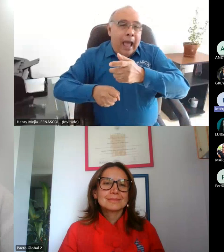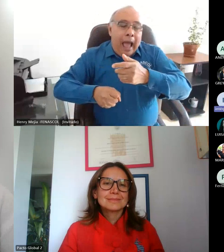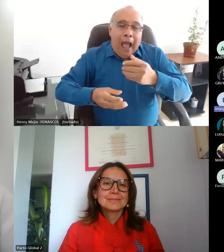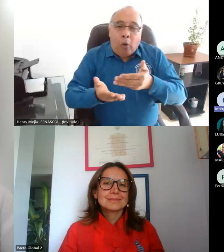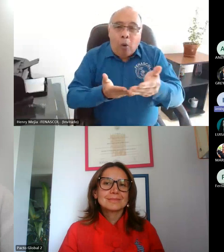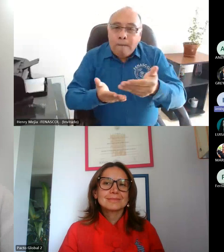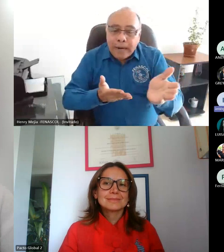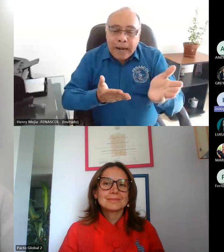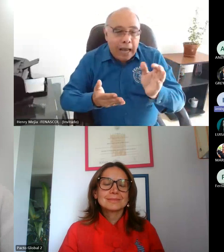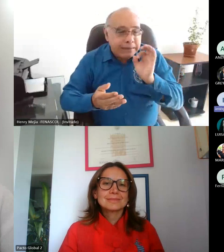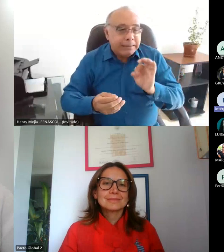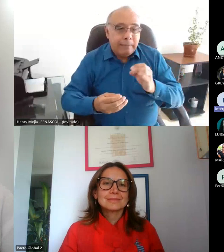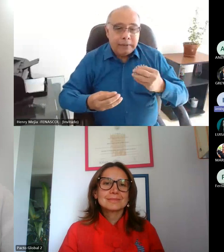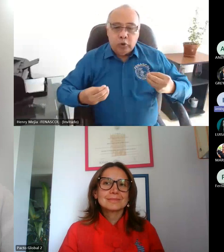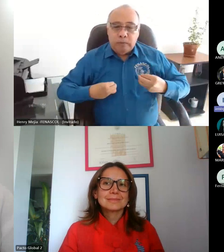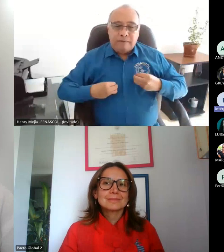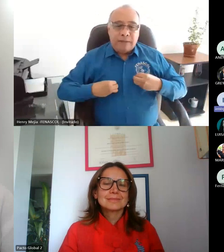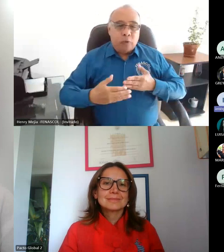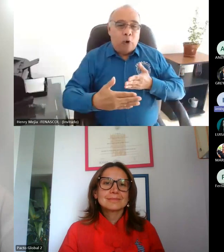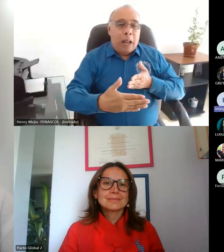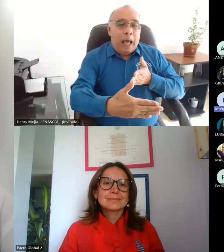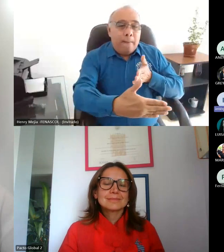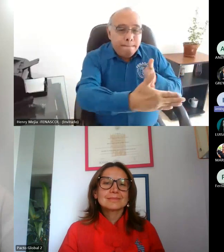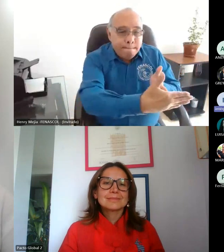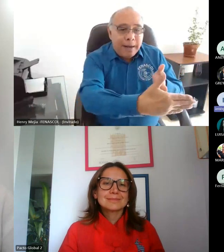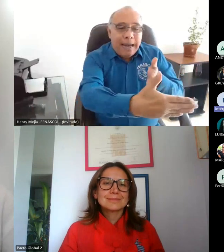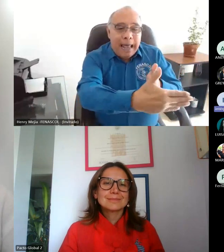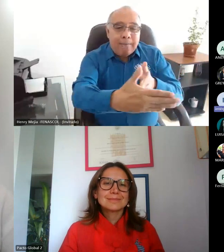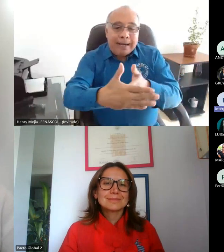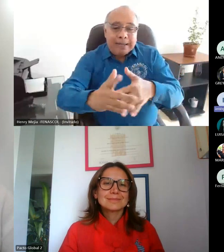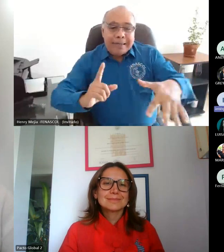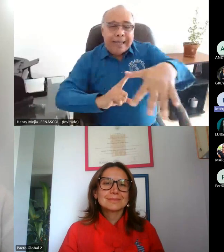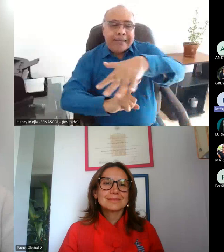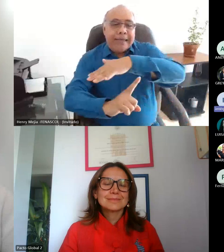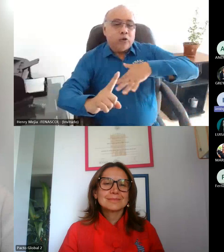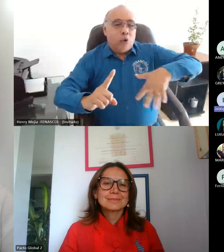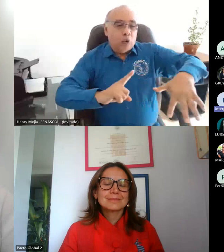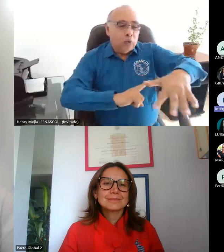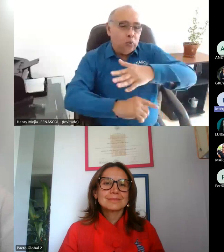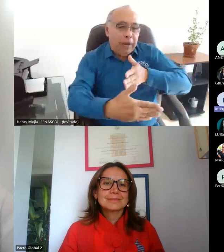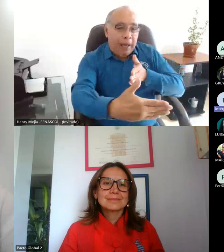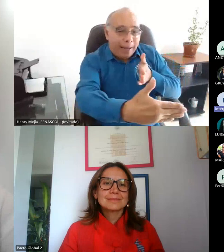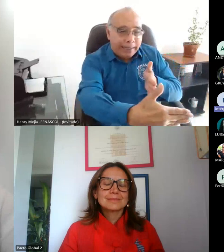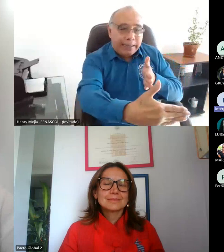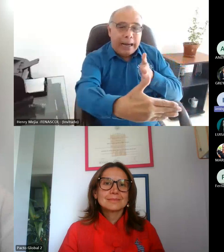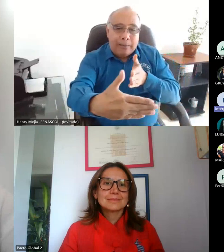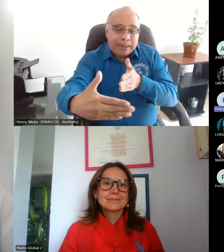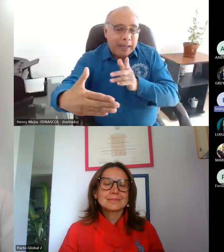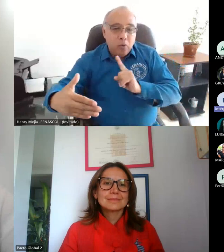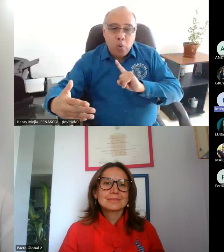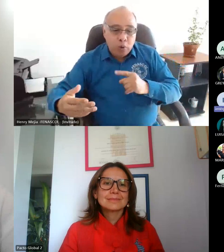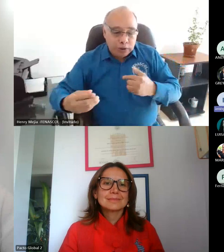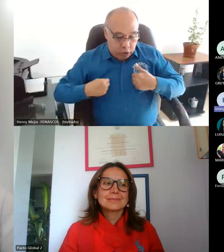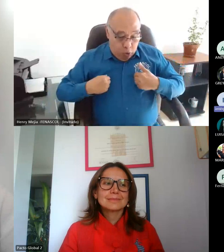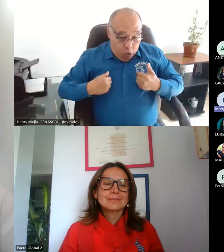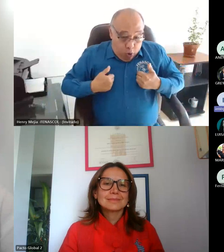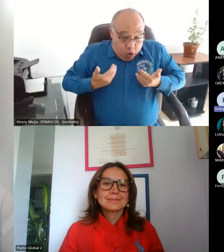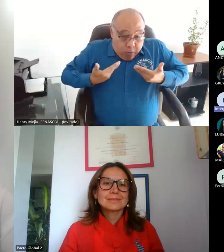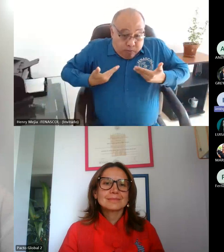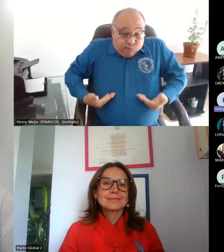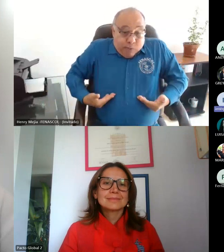a trabajar eh vamos a comprar sí siempre vivimos esa una experiencia vital Eh y además pues